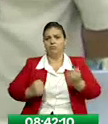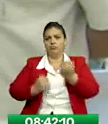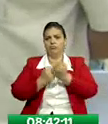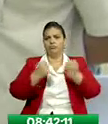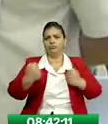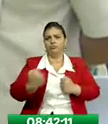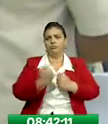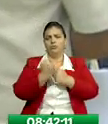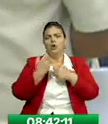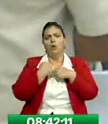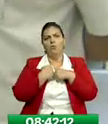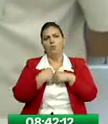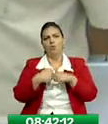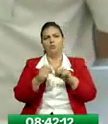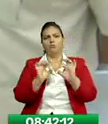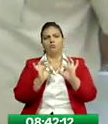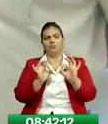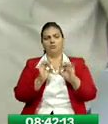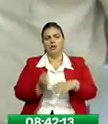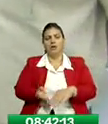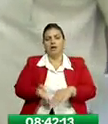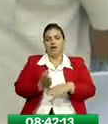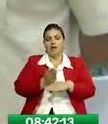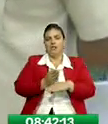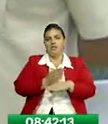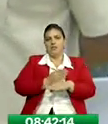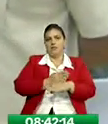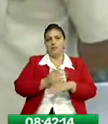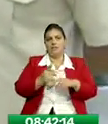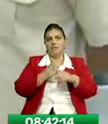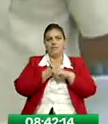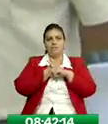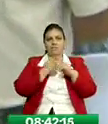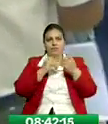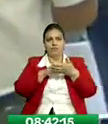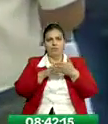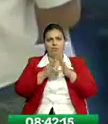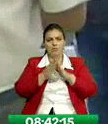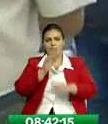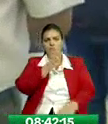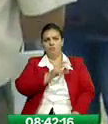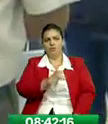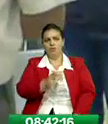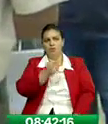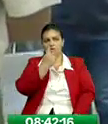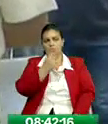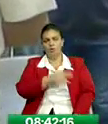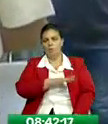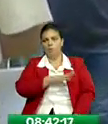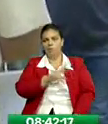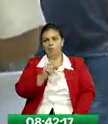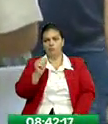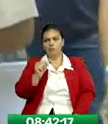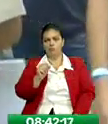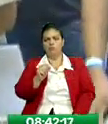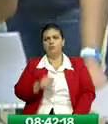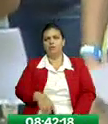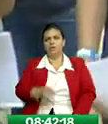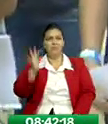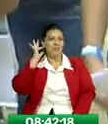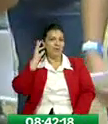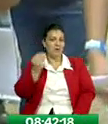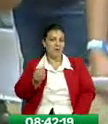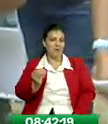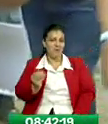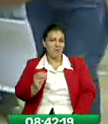2 resultados positivos justo el mes de noviembre que pasó. Tenemos 2 detenidos en delitos flagrantes, uno por intentar robar a una menor de edad el celular, ¿ya?, que fue